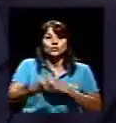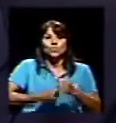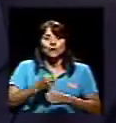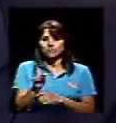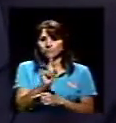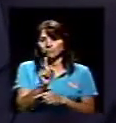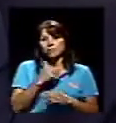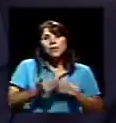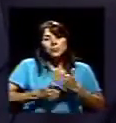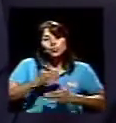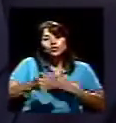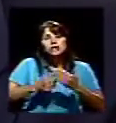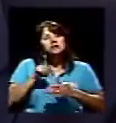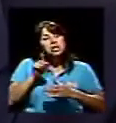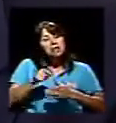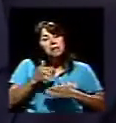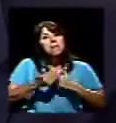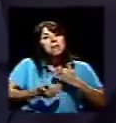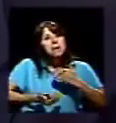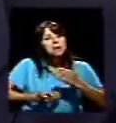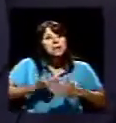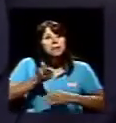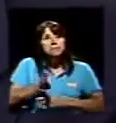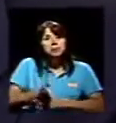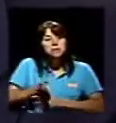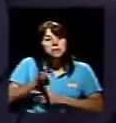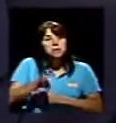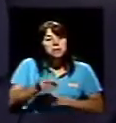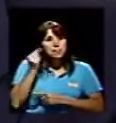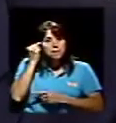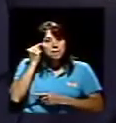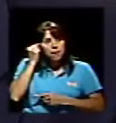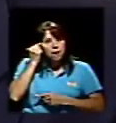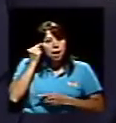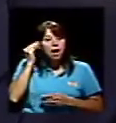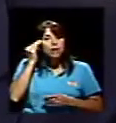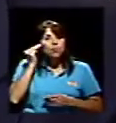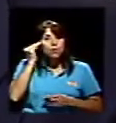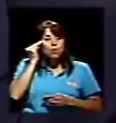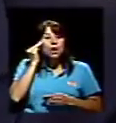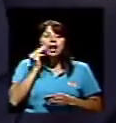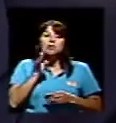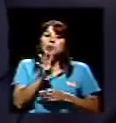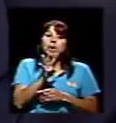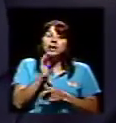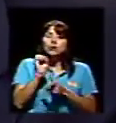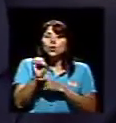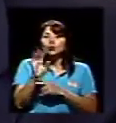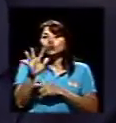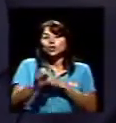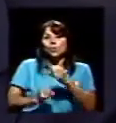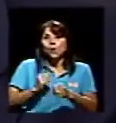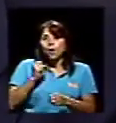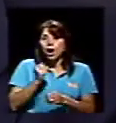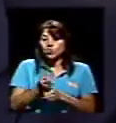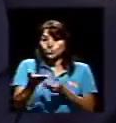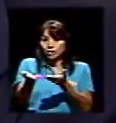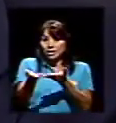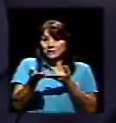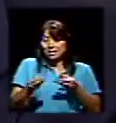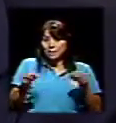una primera fase, serán unos 4 o 5 años, y que nos va a permitir tener un sistema de costos que dé mucho más información que el actual y que uno tenga